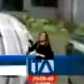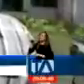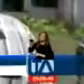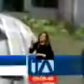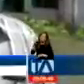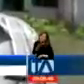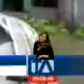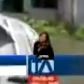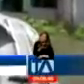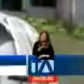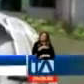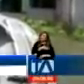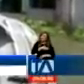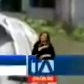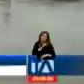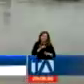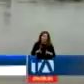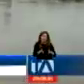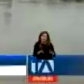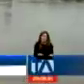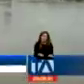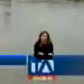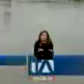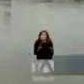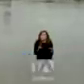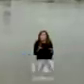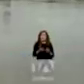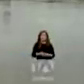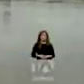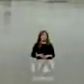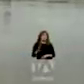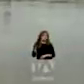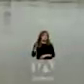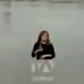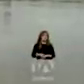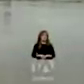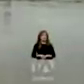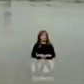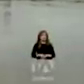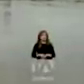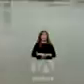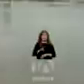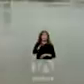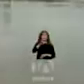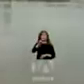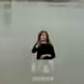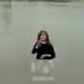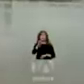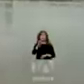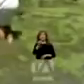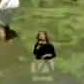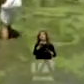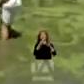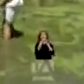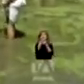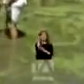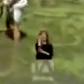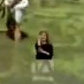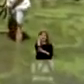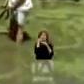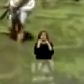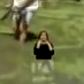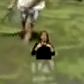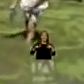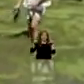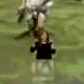haga un levantamiento al carretero. Vinces fue declarado en emergencia por el Comité de Operaciones Emergentes. Para esto se